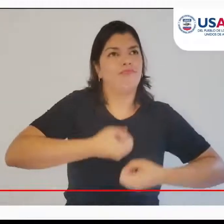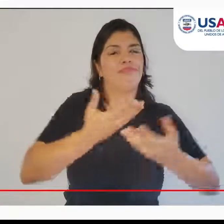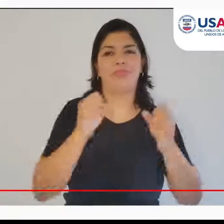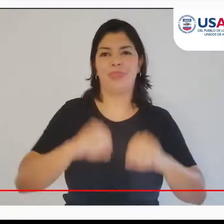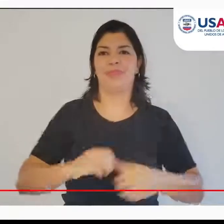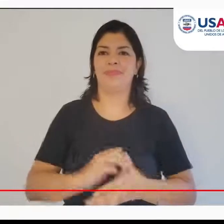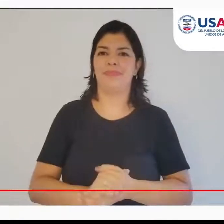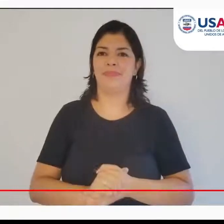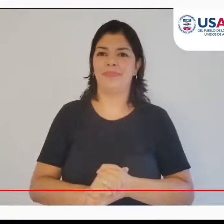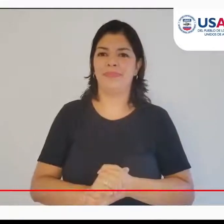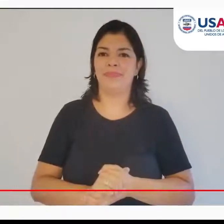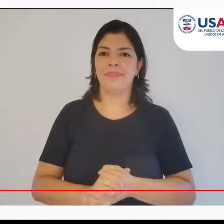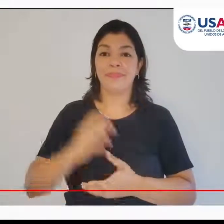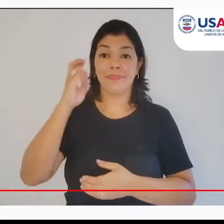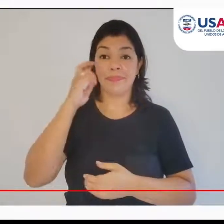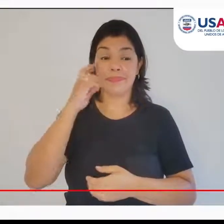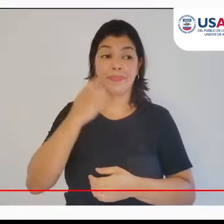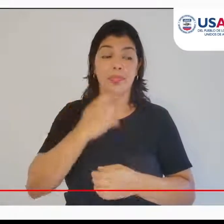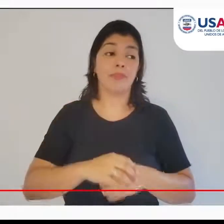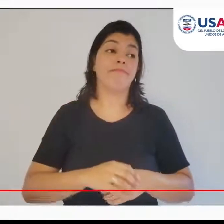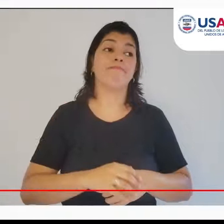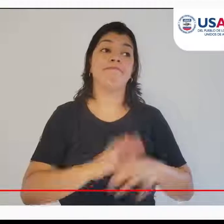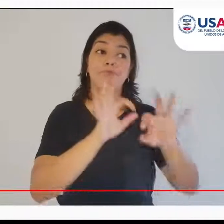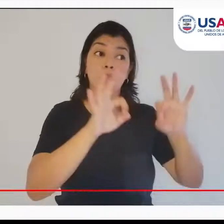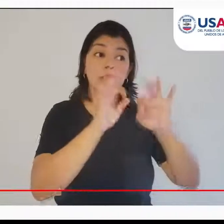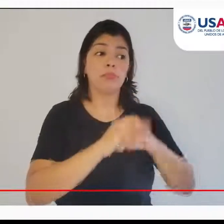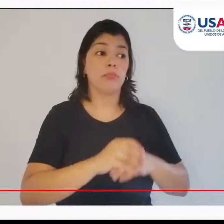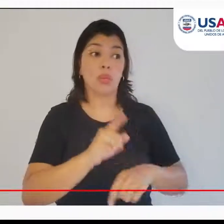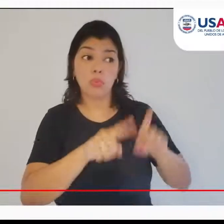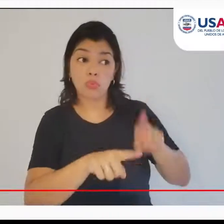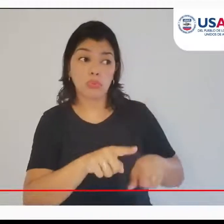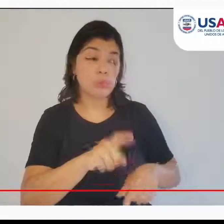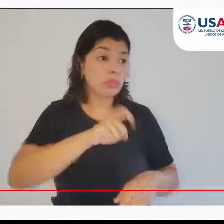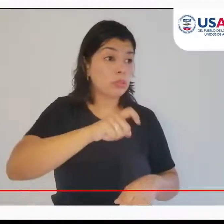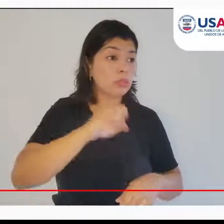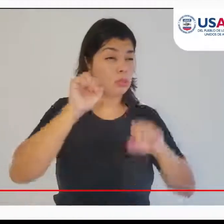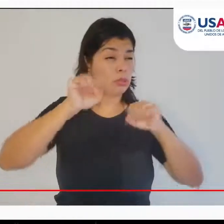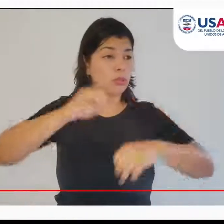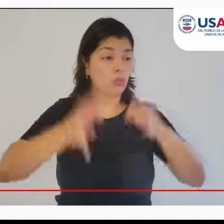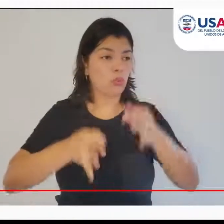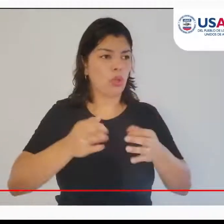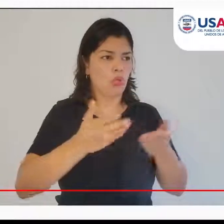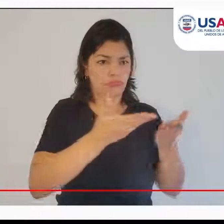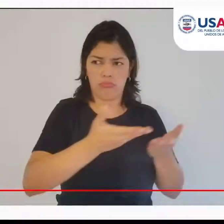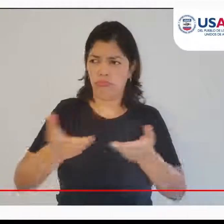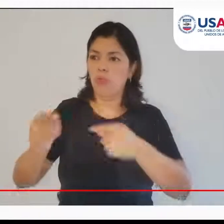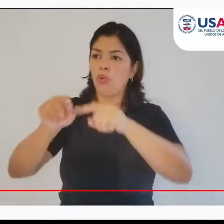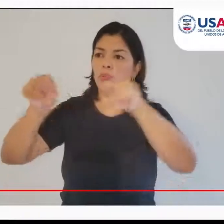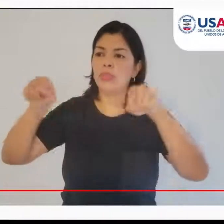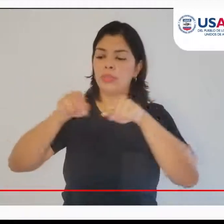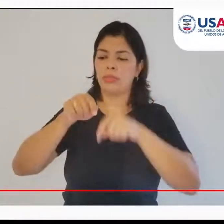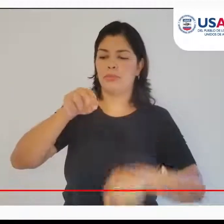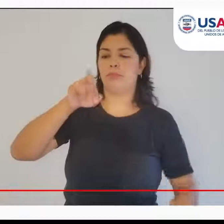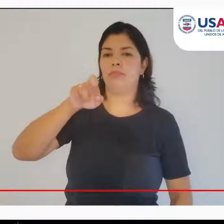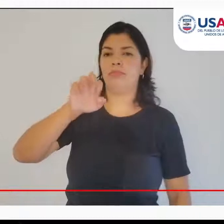muy importante, Diego, que las personas se acerquen a la personería en todos los municipios, y en su municipio, para